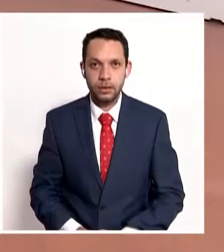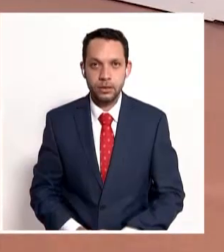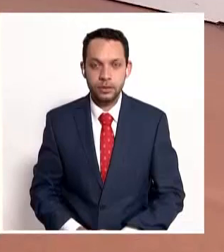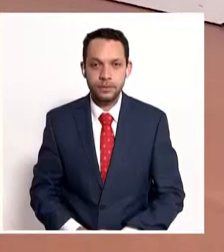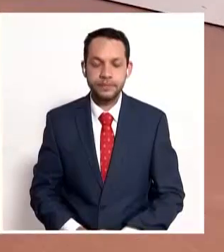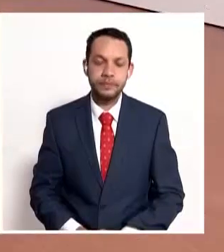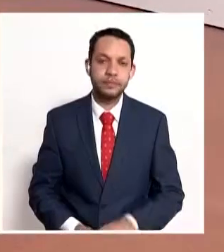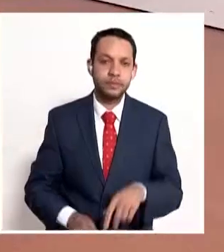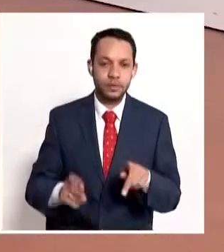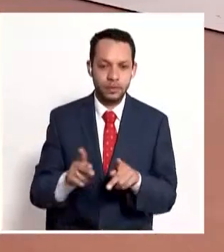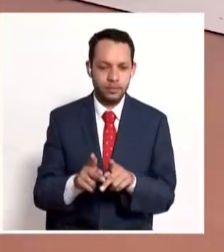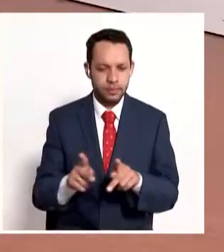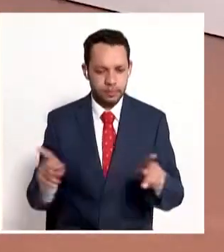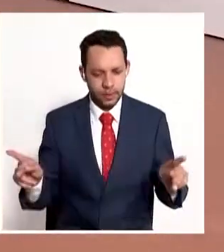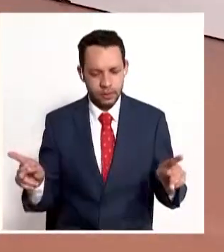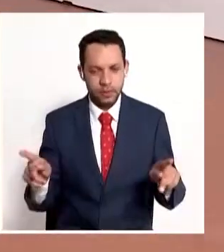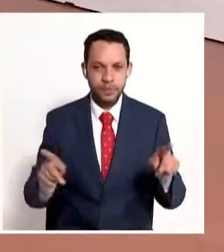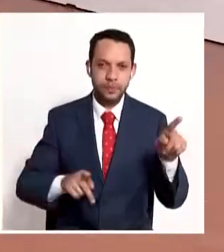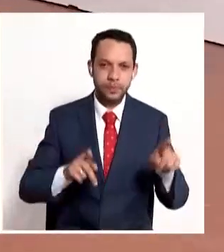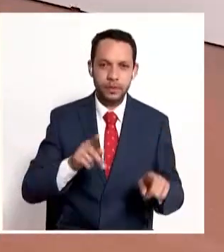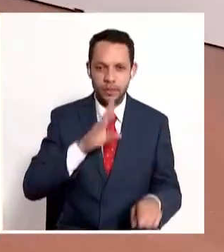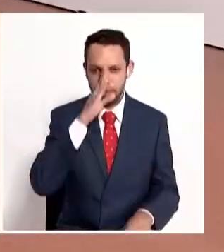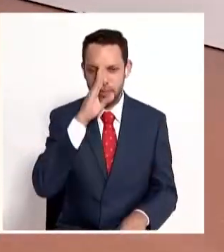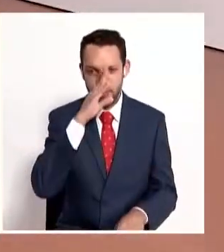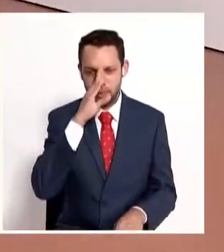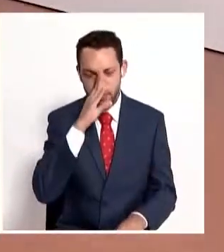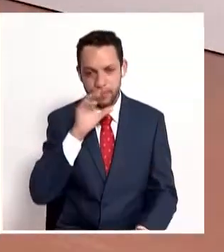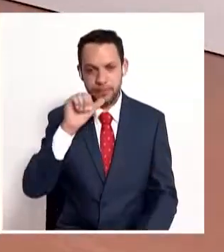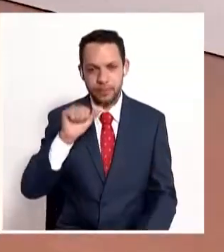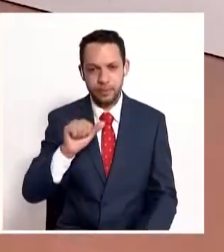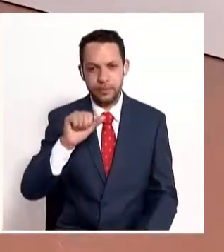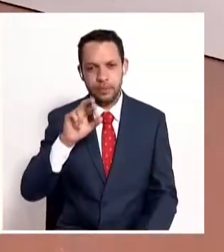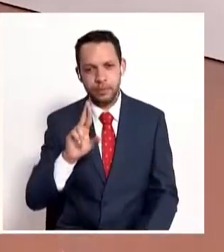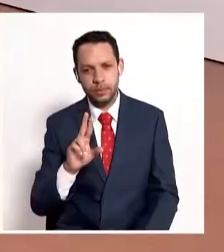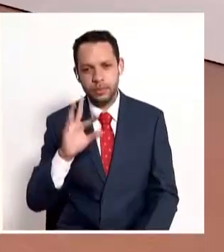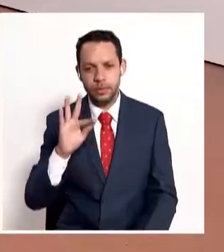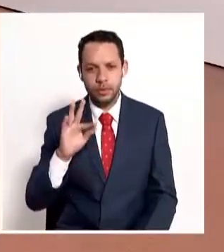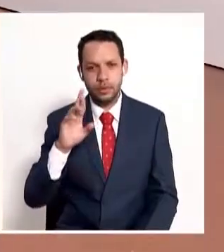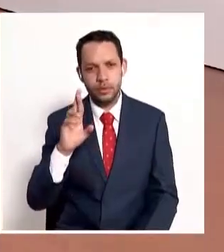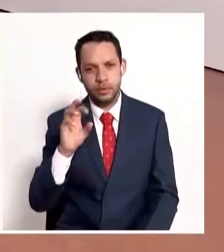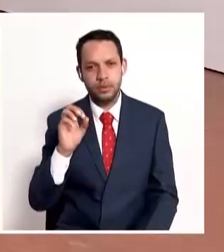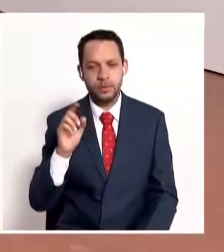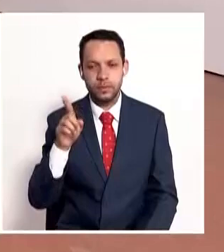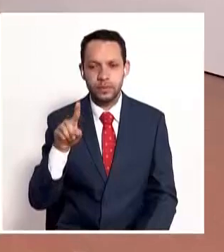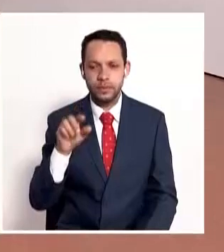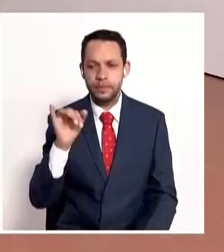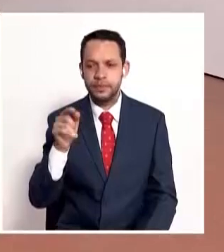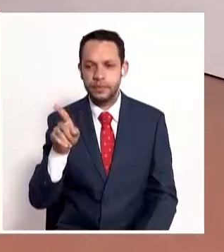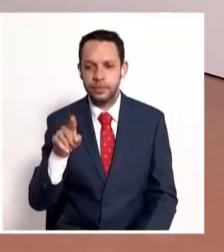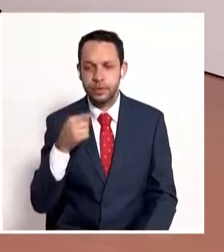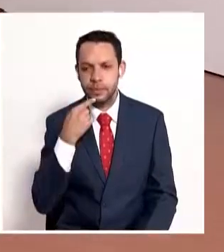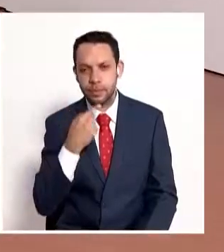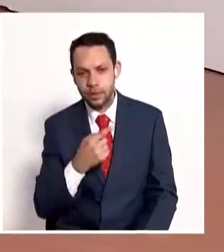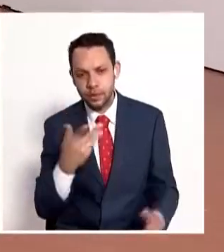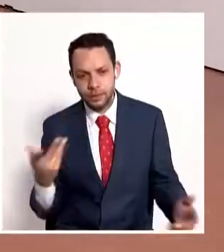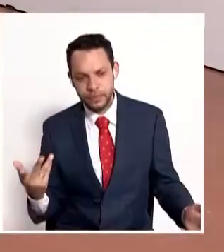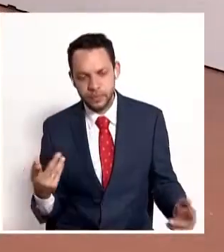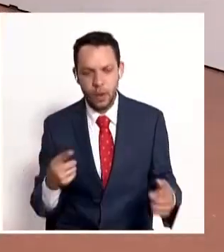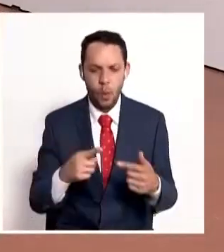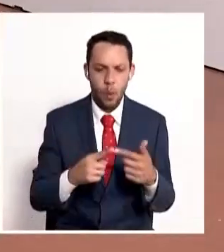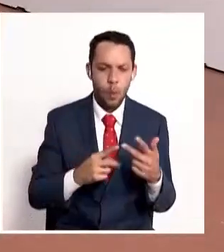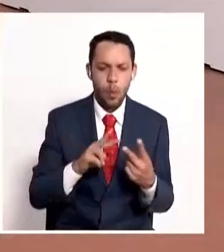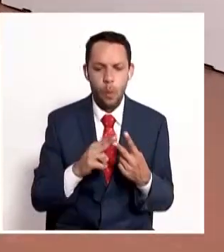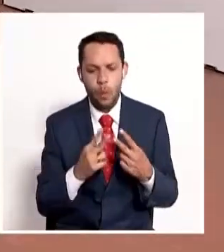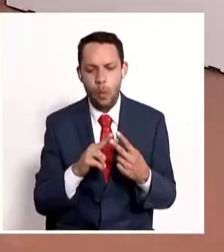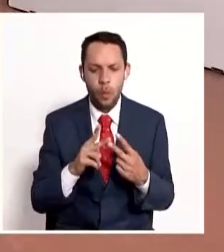muchas personas tienen entonces la inquietud de la artrosis el tema es cómo iría o no ser artrosis y la artritis era otra